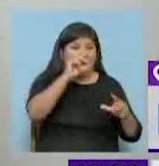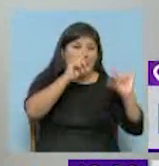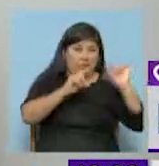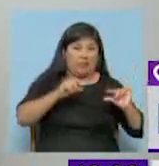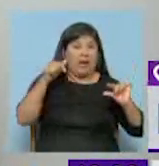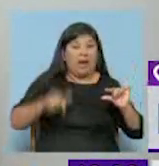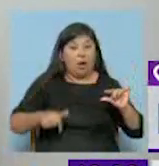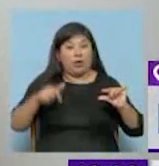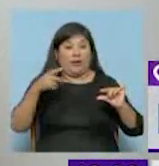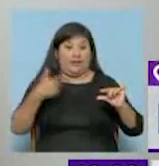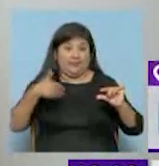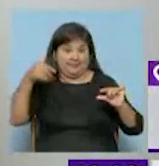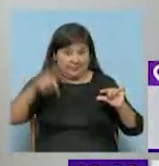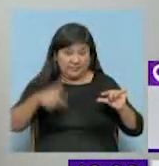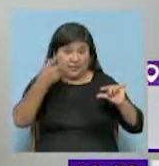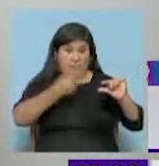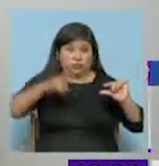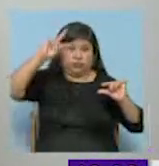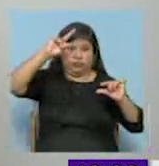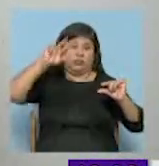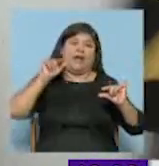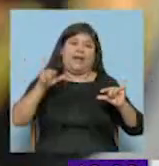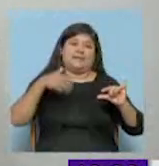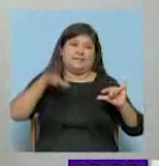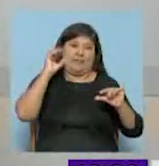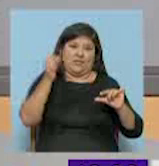por el cual la gente no está pudiendo seguir pagando los planes.